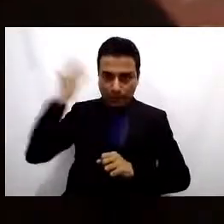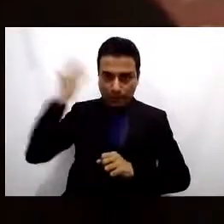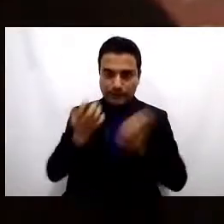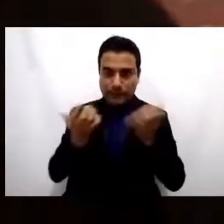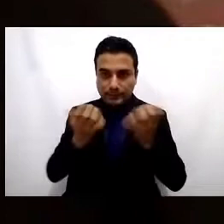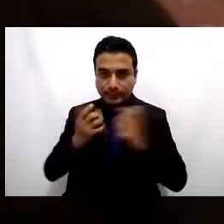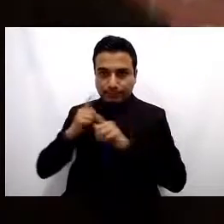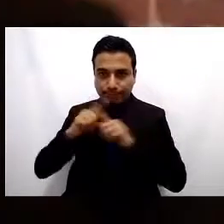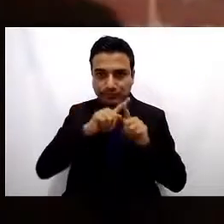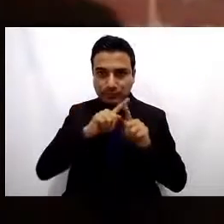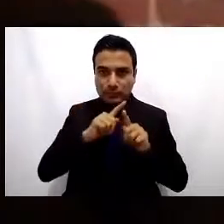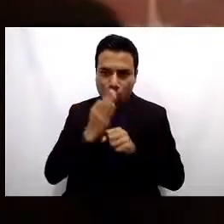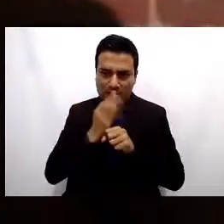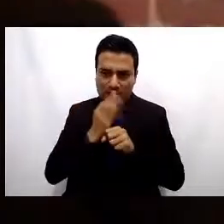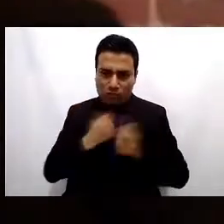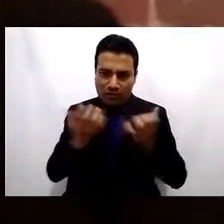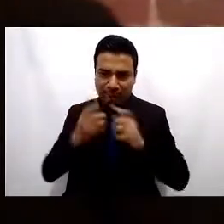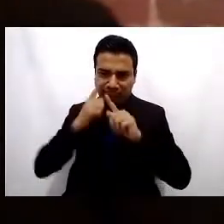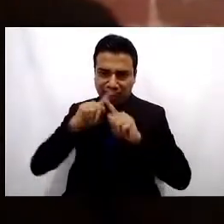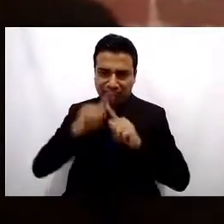cosas que hago